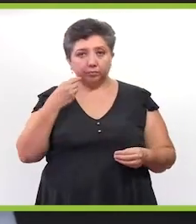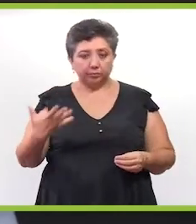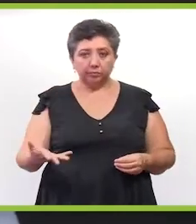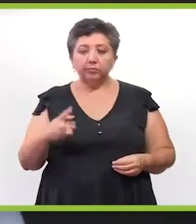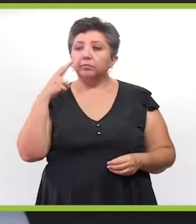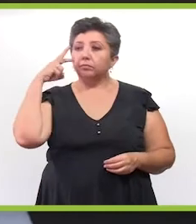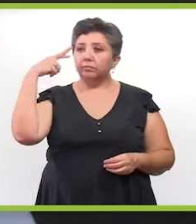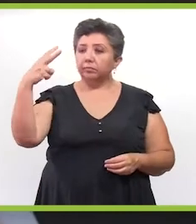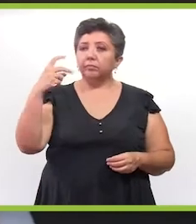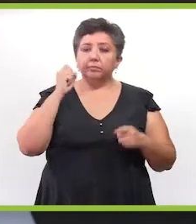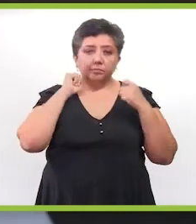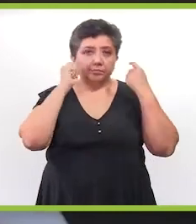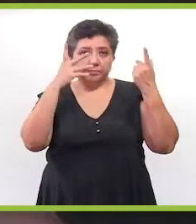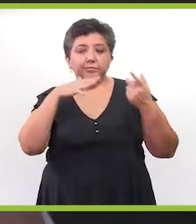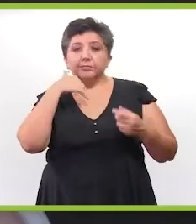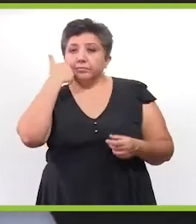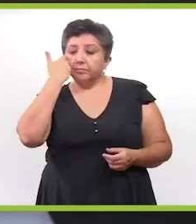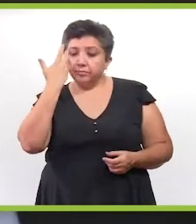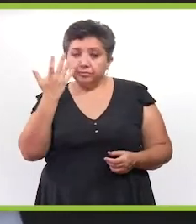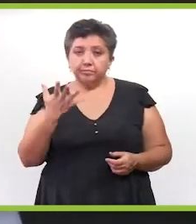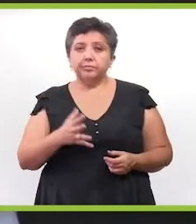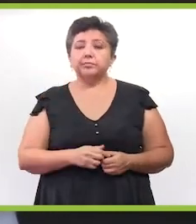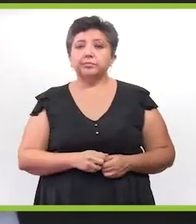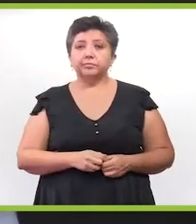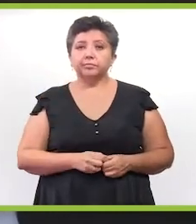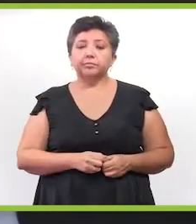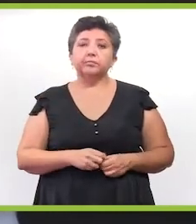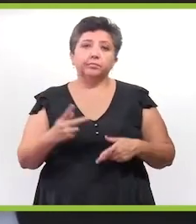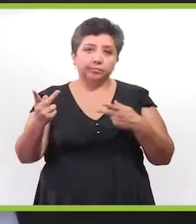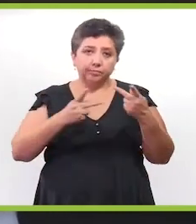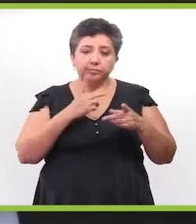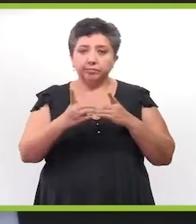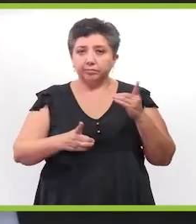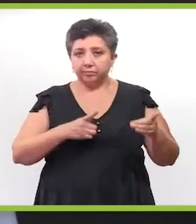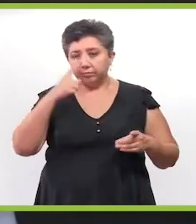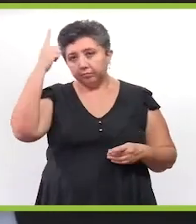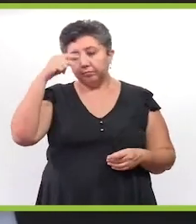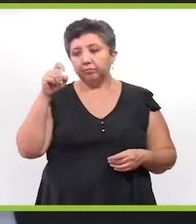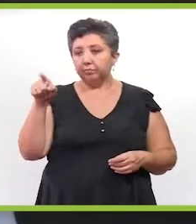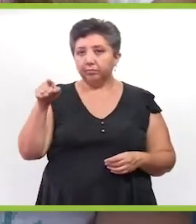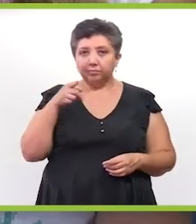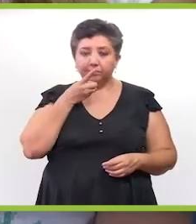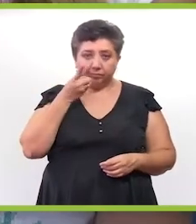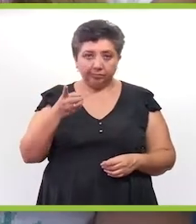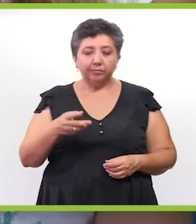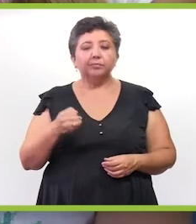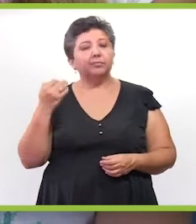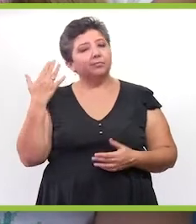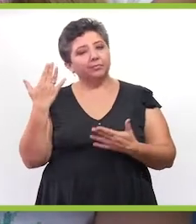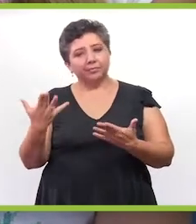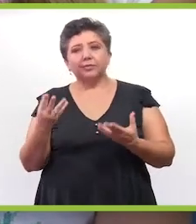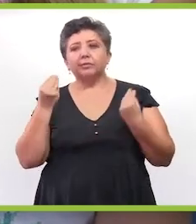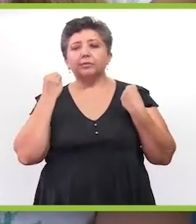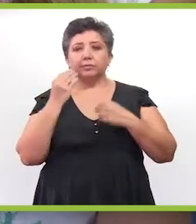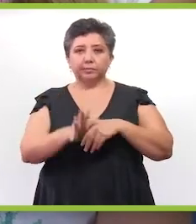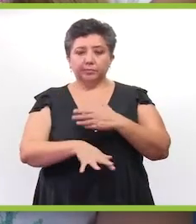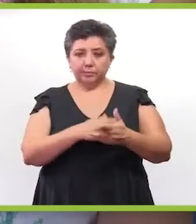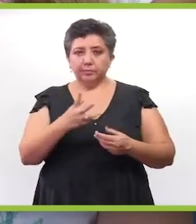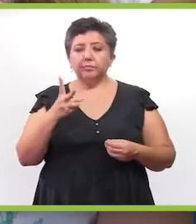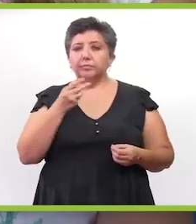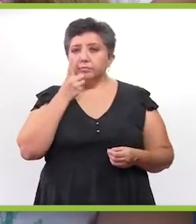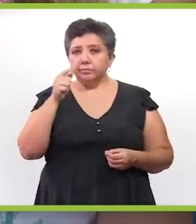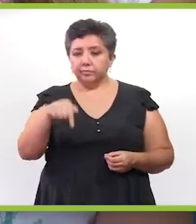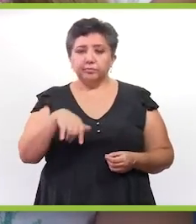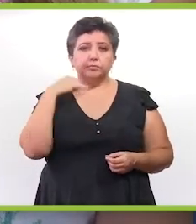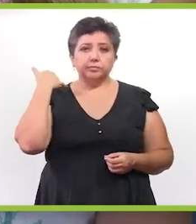y niños que los ven que admiran que quieren practicar deporte para ser como ellos y por eso les deseamos mucho éxito y